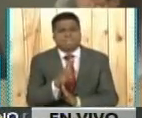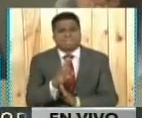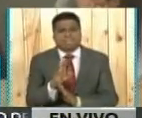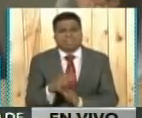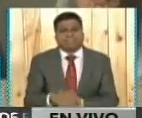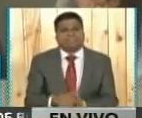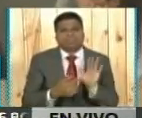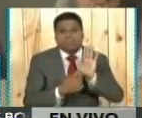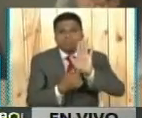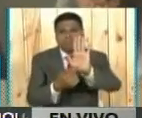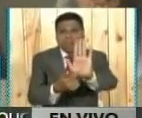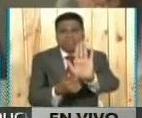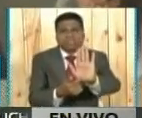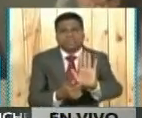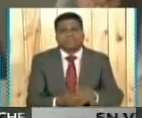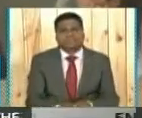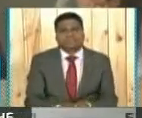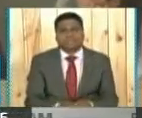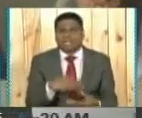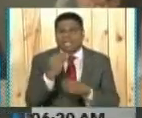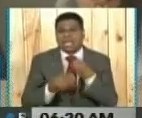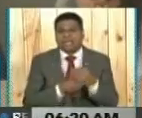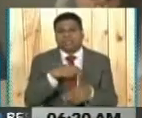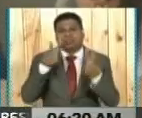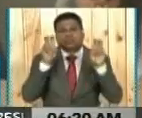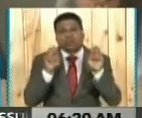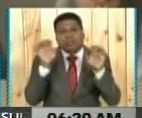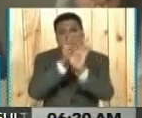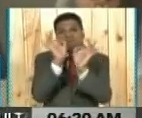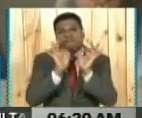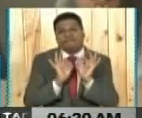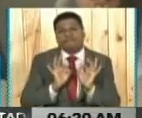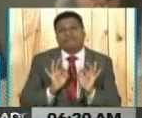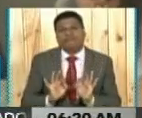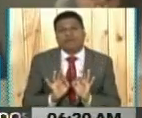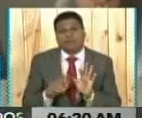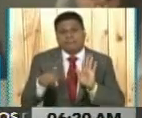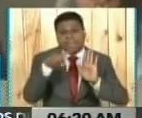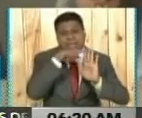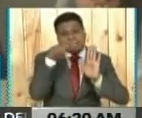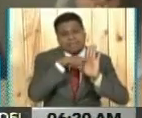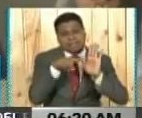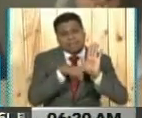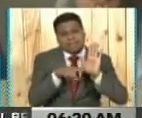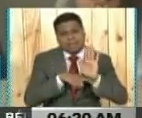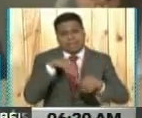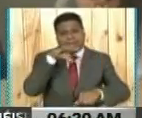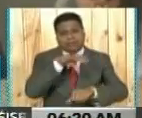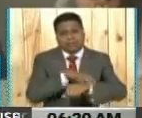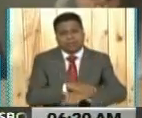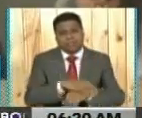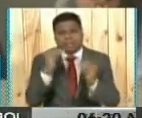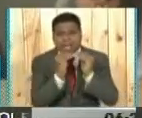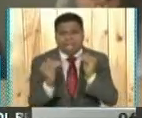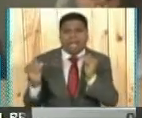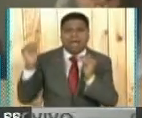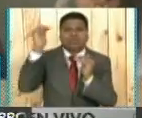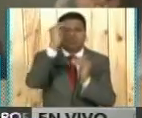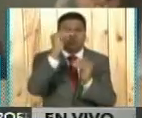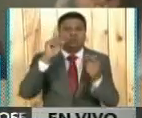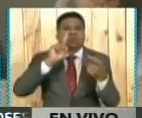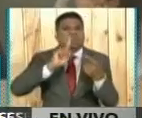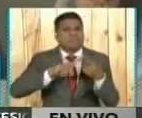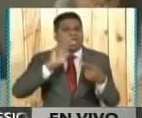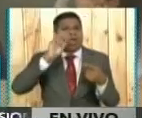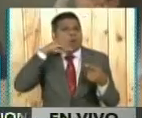se refleja en la implementación de un nuevo régimen penitenciario para adultos y disciplinario para adolescentes en conflicto